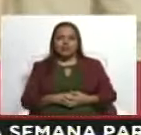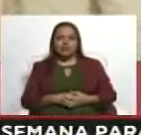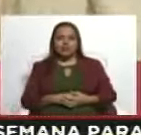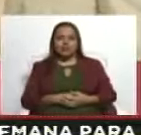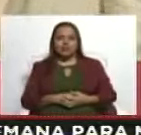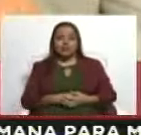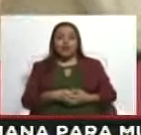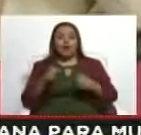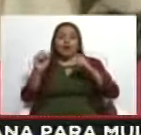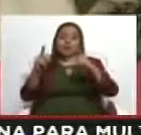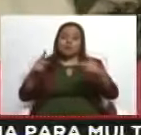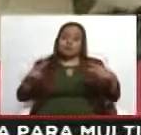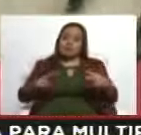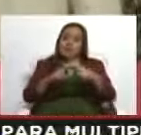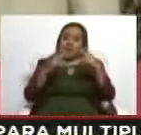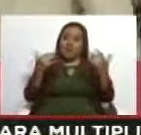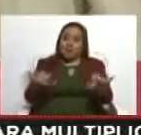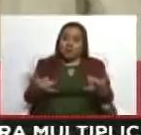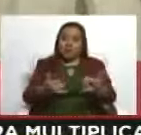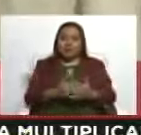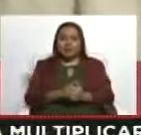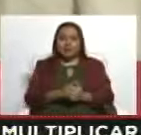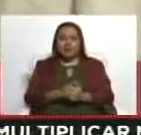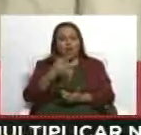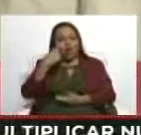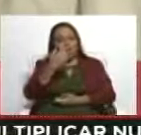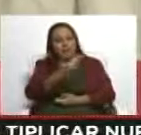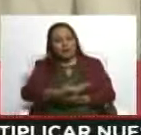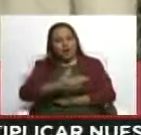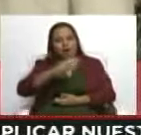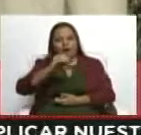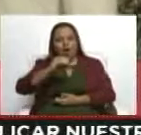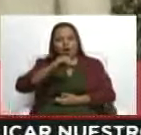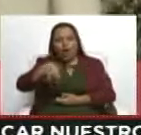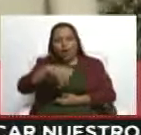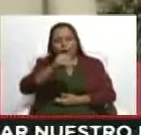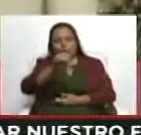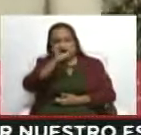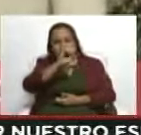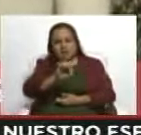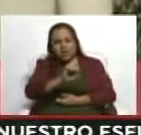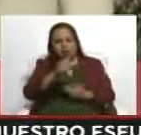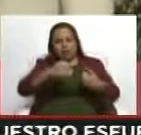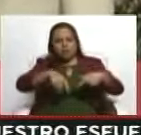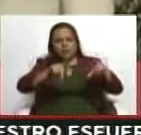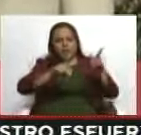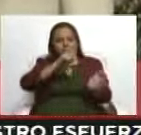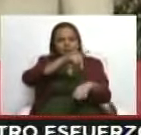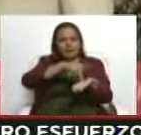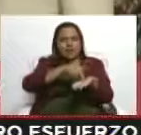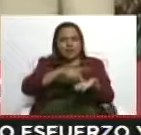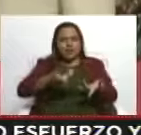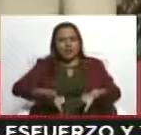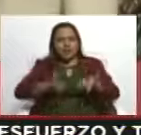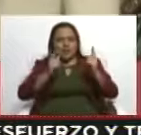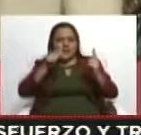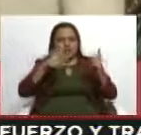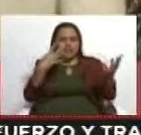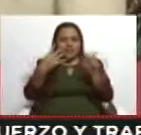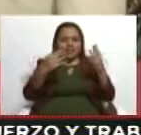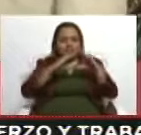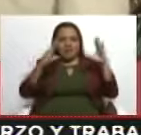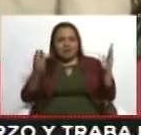Bueno, nos encontramos ahora con José Delgado, que tuvo la oportunidad de participar en la inauguración de este Festival